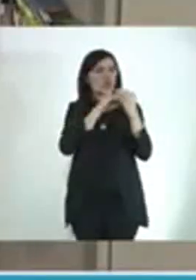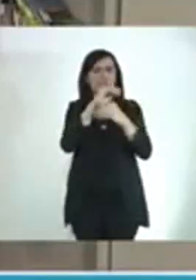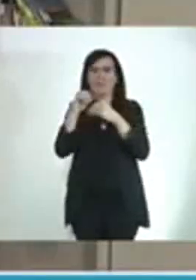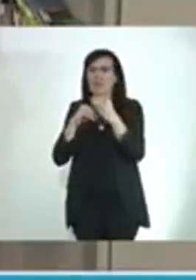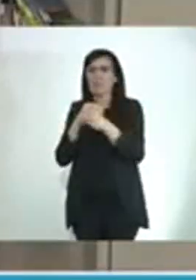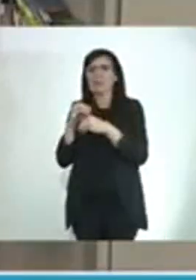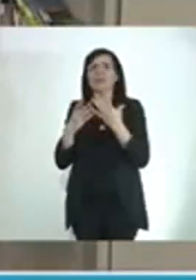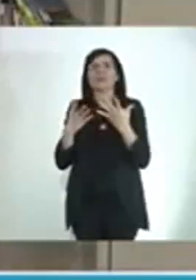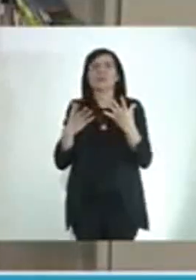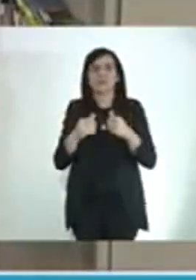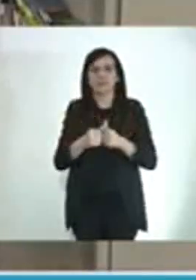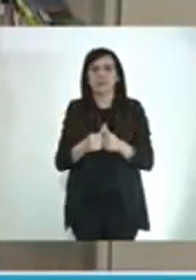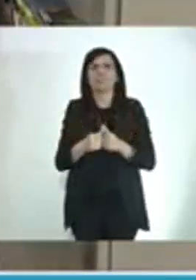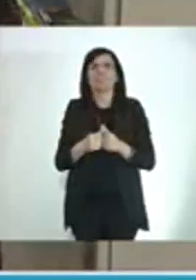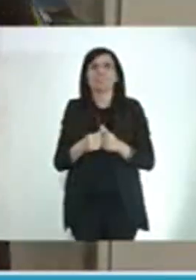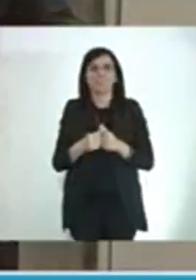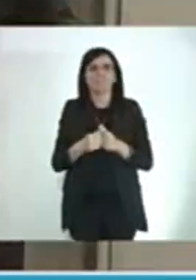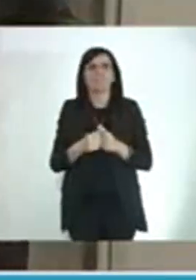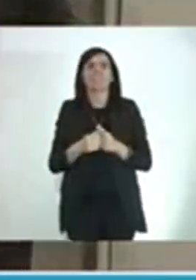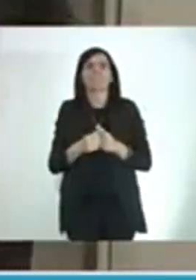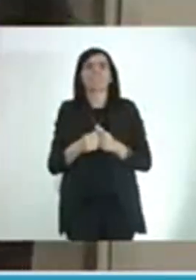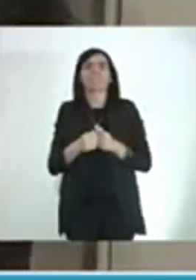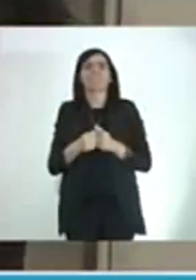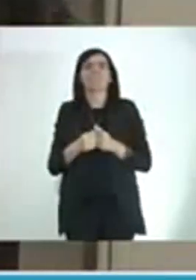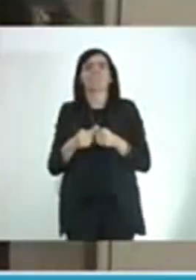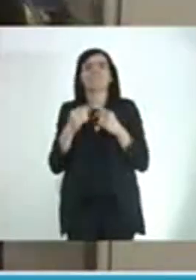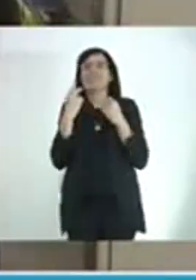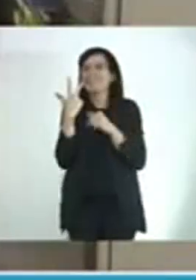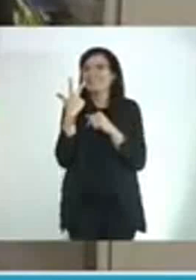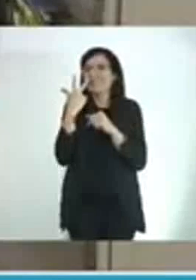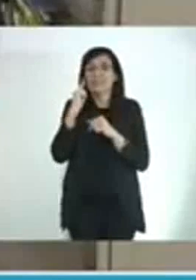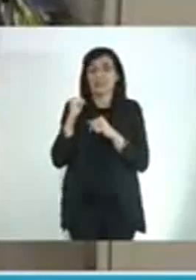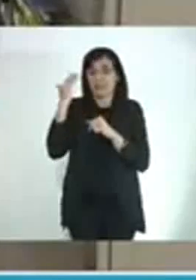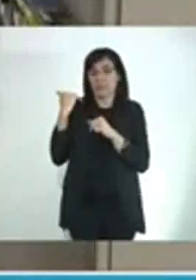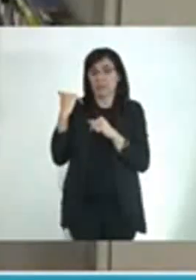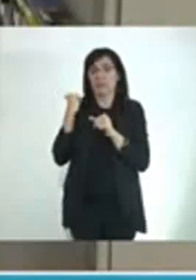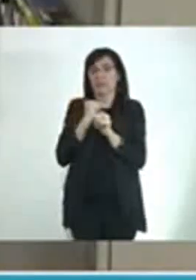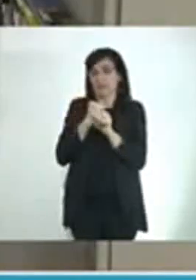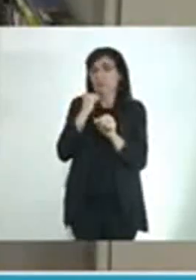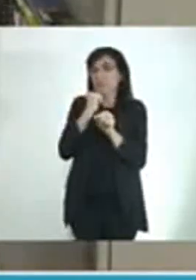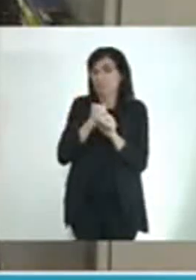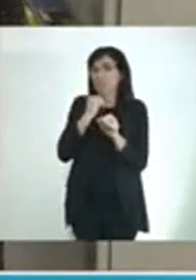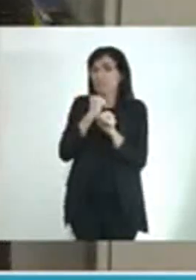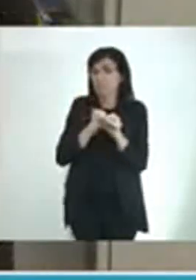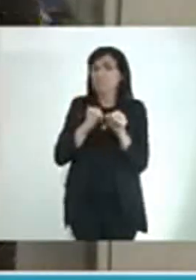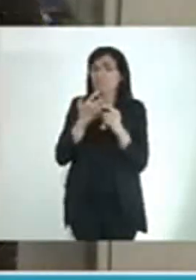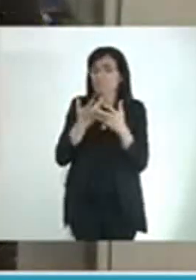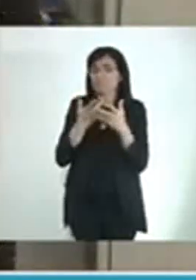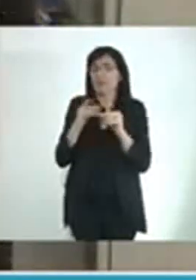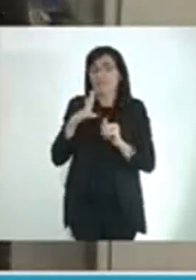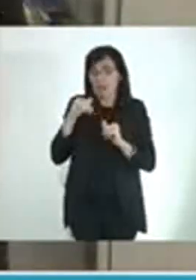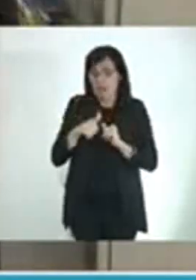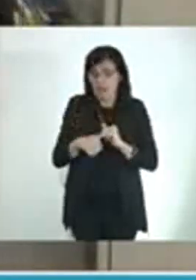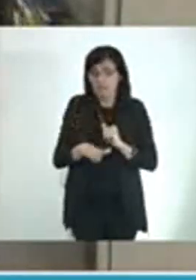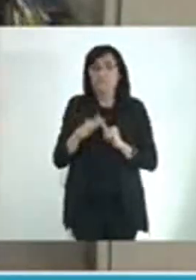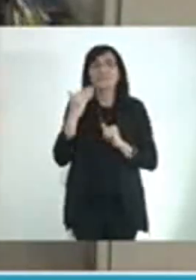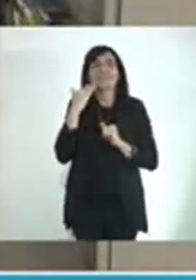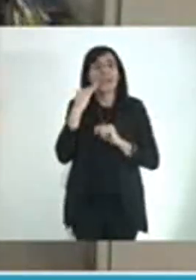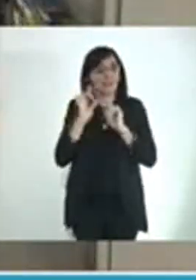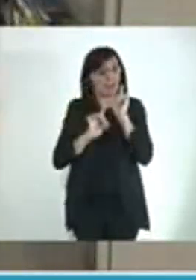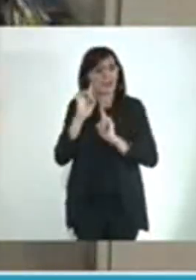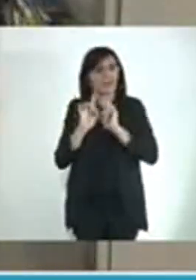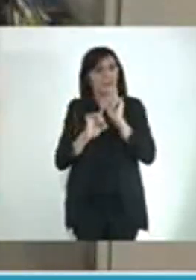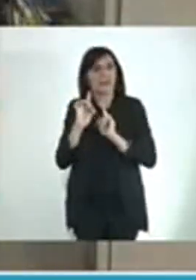gracias, muy amables por haber estado junto a nosotros en estas 3 jornadas intensas. Todavía tenemos una tarde, una siesta tarde